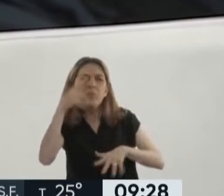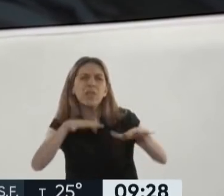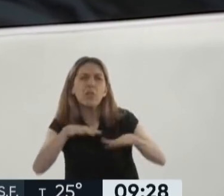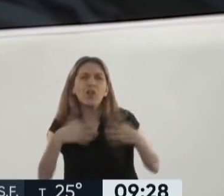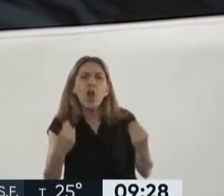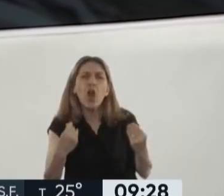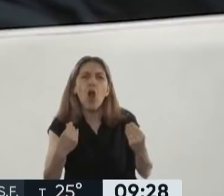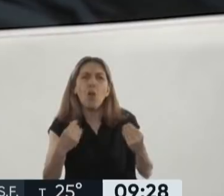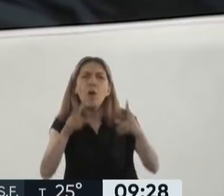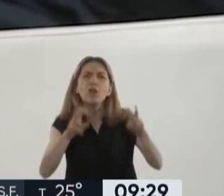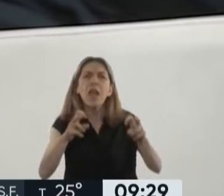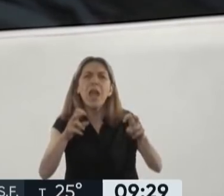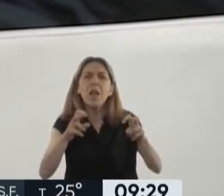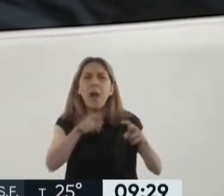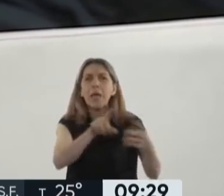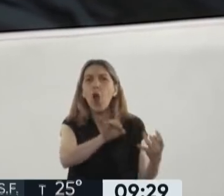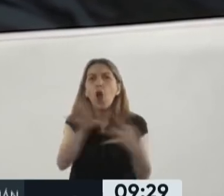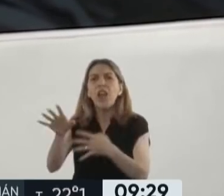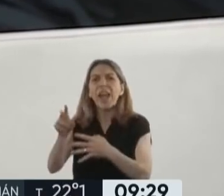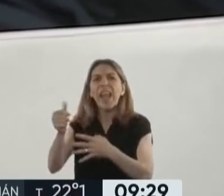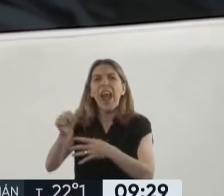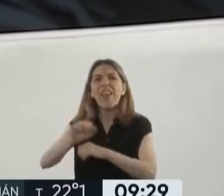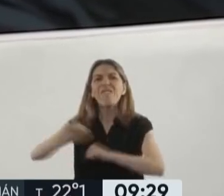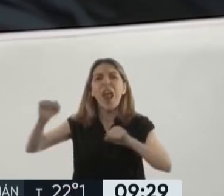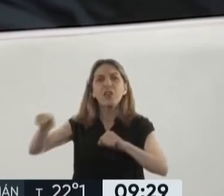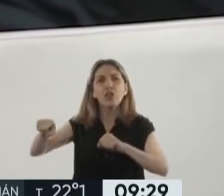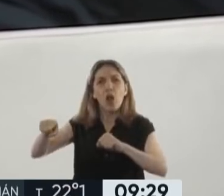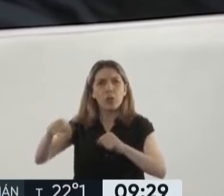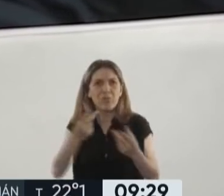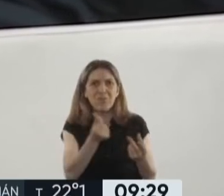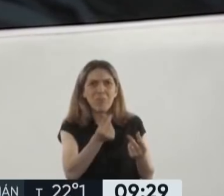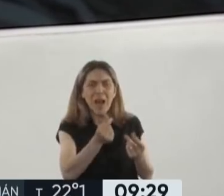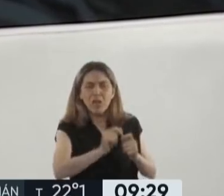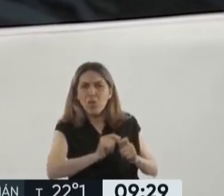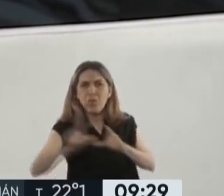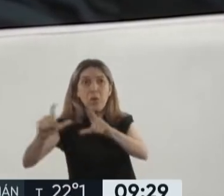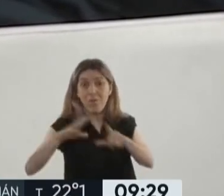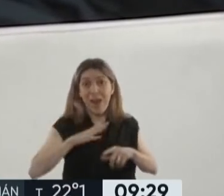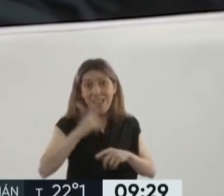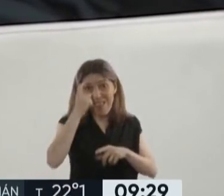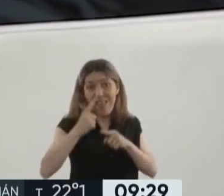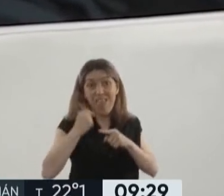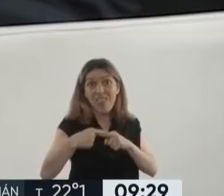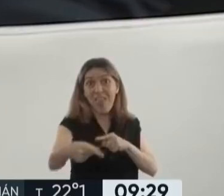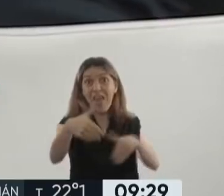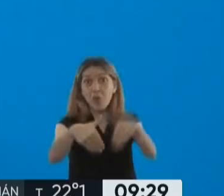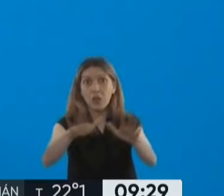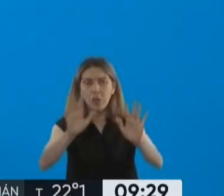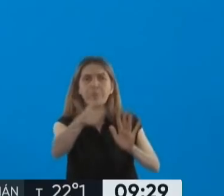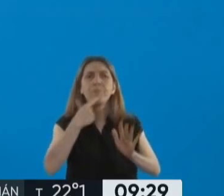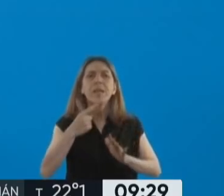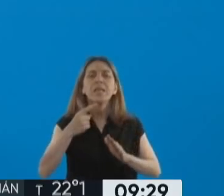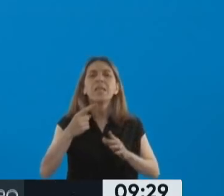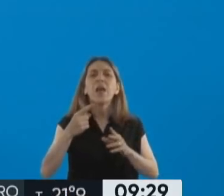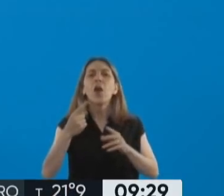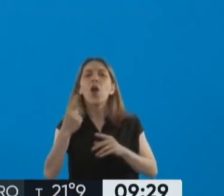influir sobre la inflación, sobre los precios, teniendo en cuenta que quedan tan solo 10 días para las elecciones? El aumento no es del dólar,